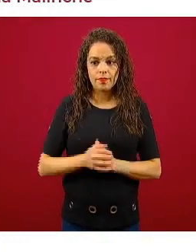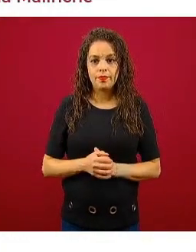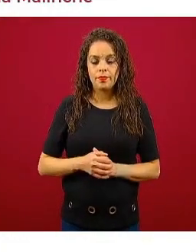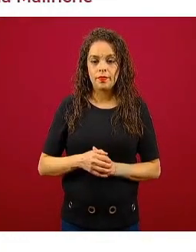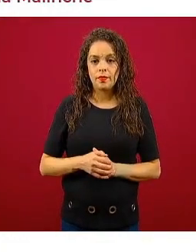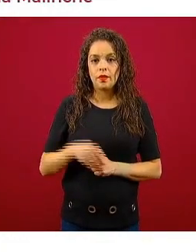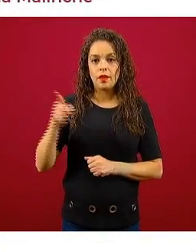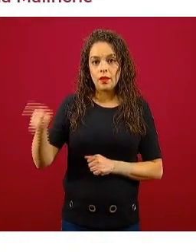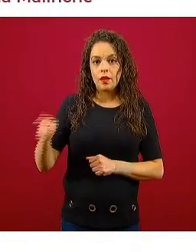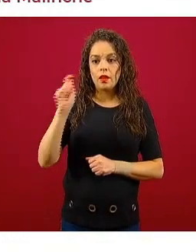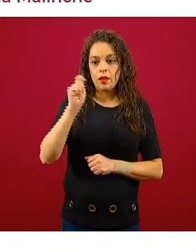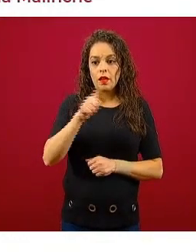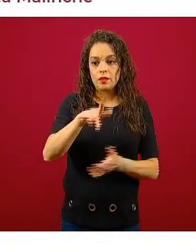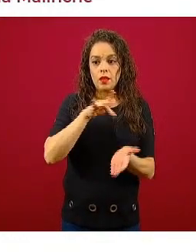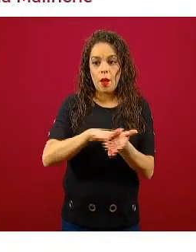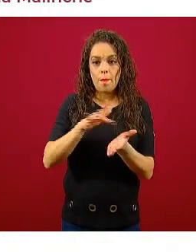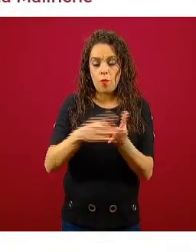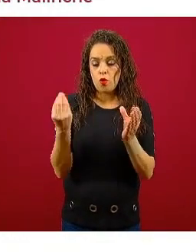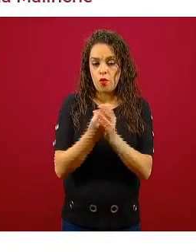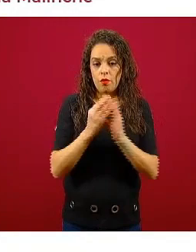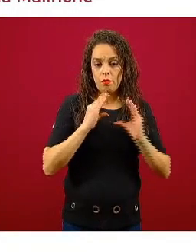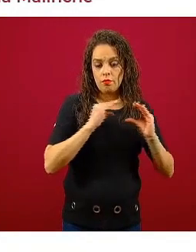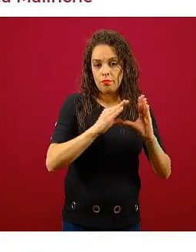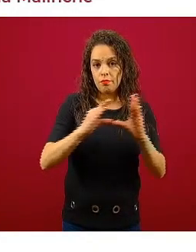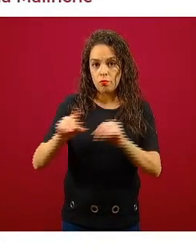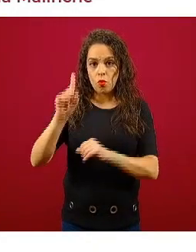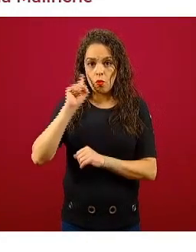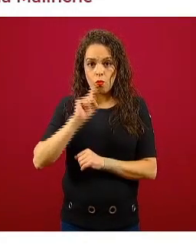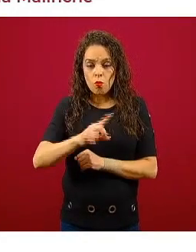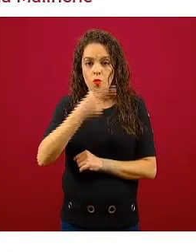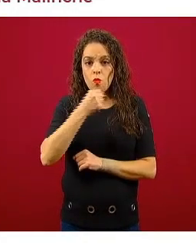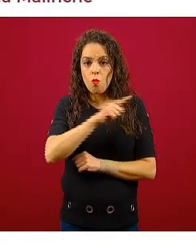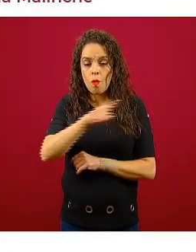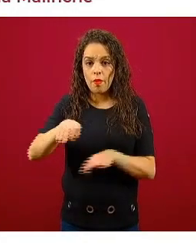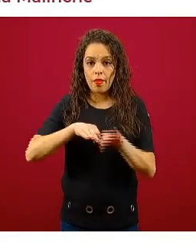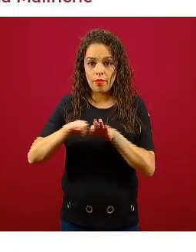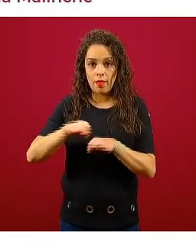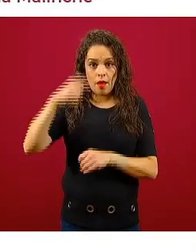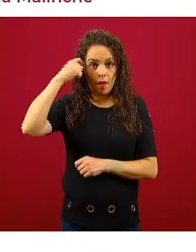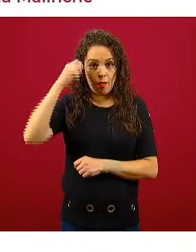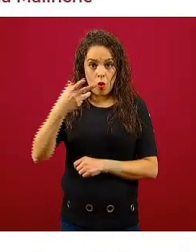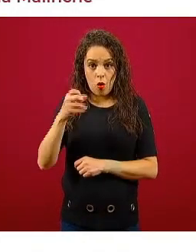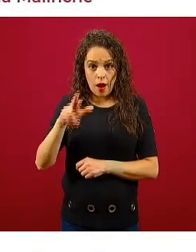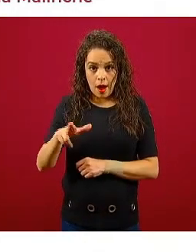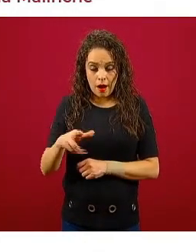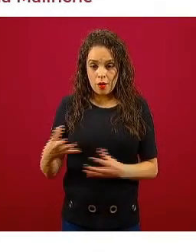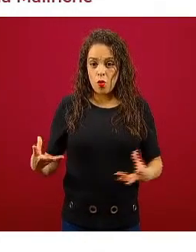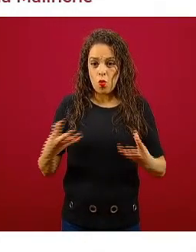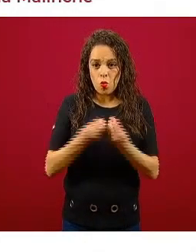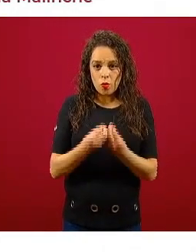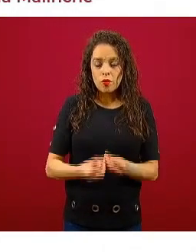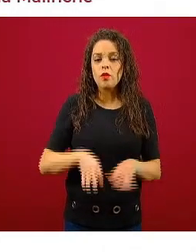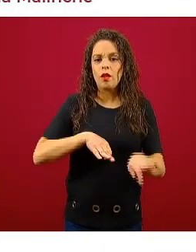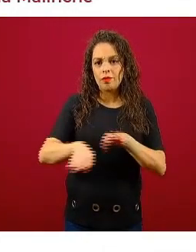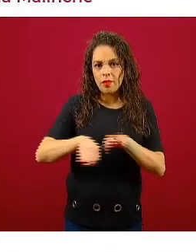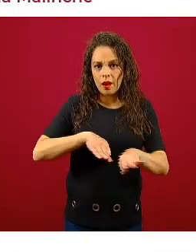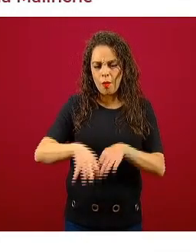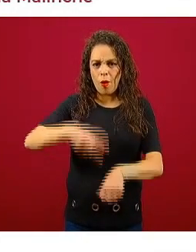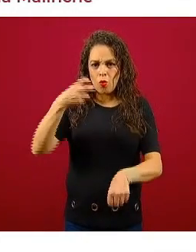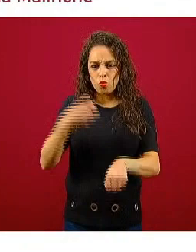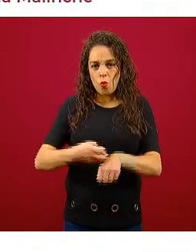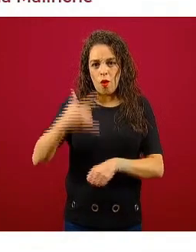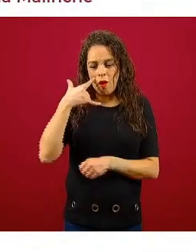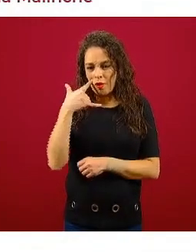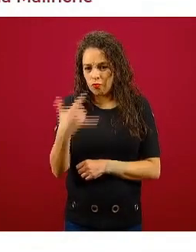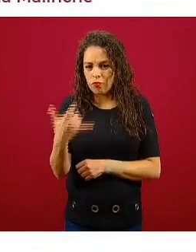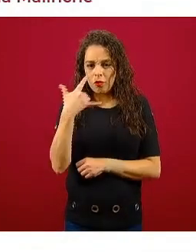y Capacitación a Empleadas del Hogar, junto con Participan Media, hicimos un esfuerzo. También agradecer